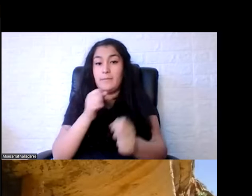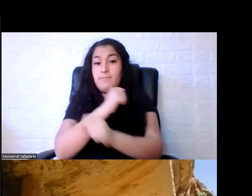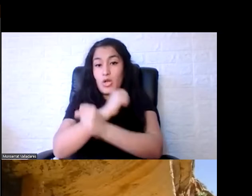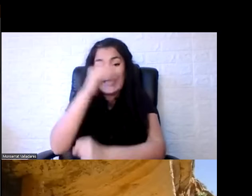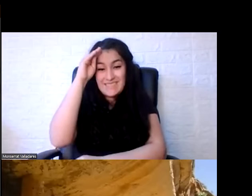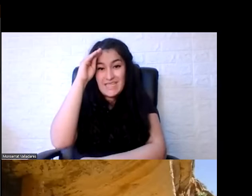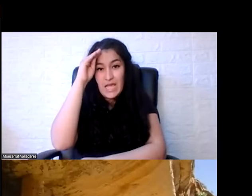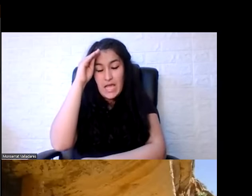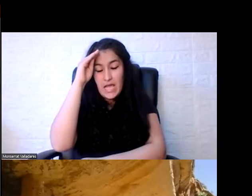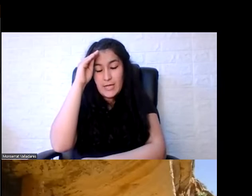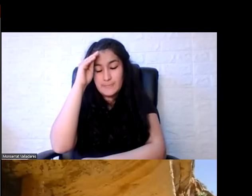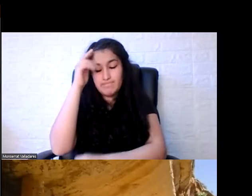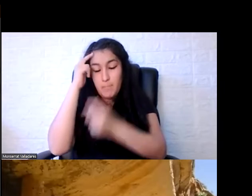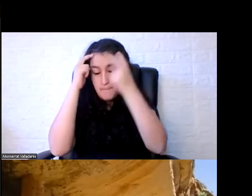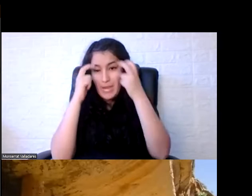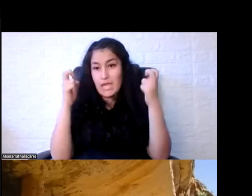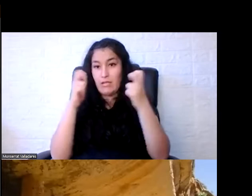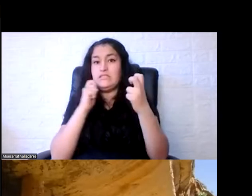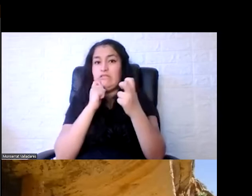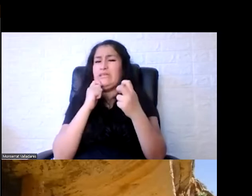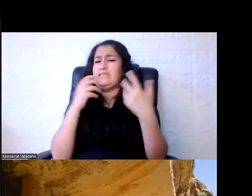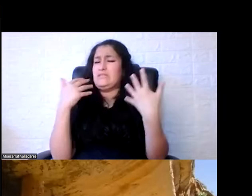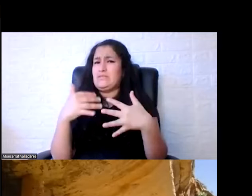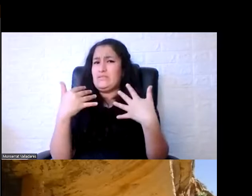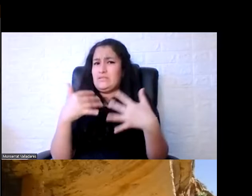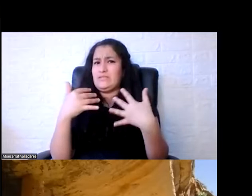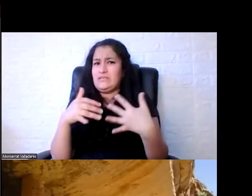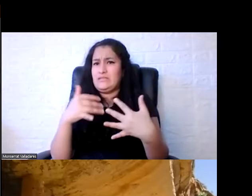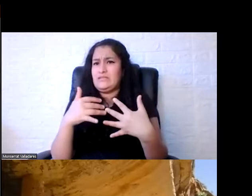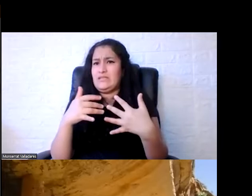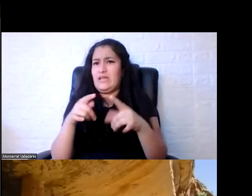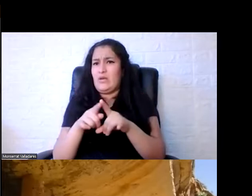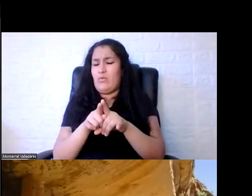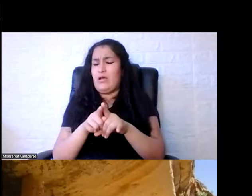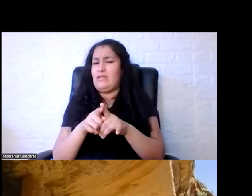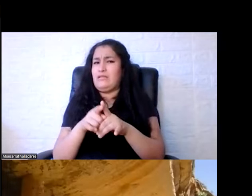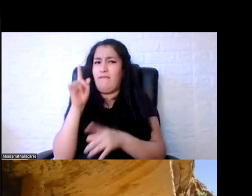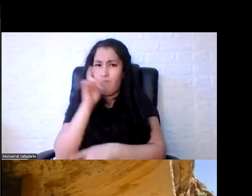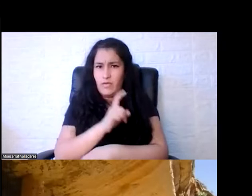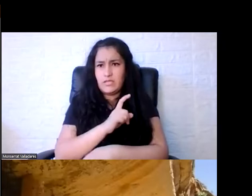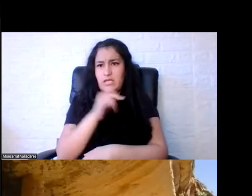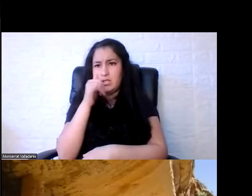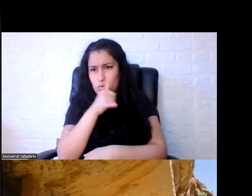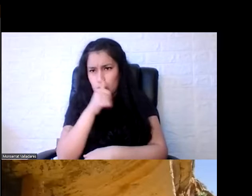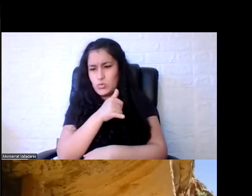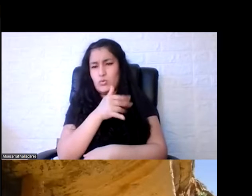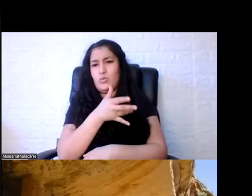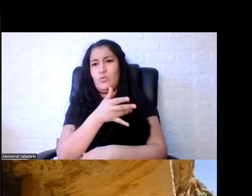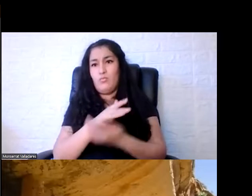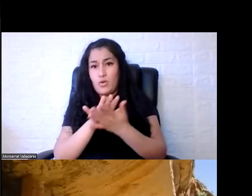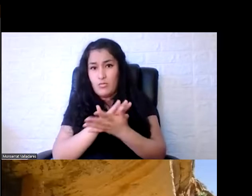En términos de que es moralmente rechazado por el otro, tienen contacto con